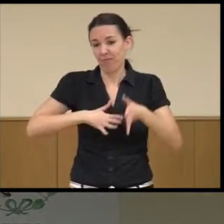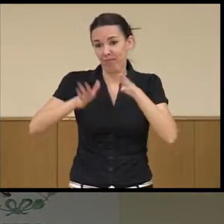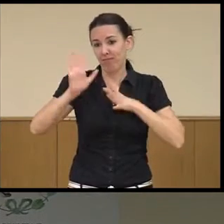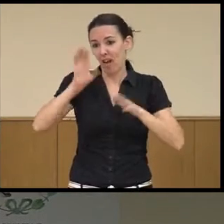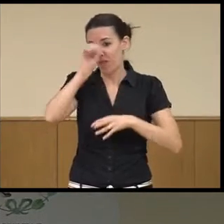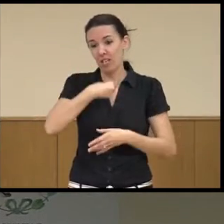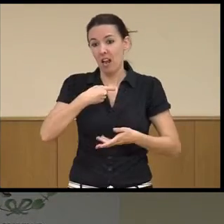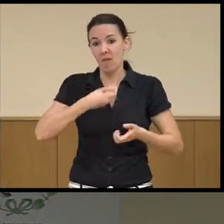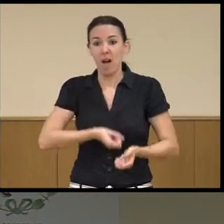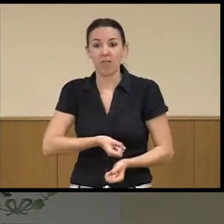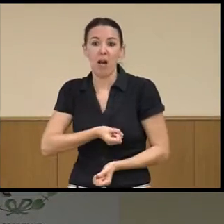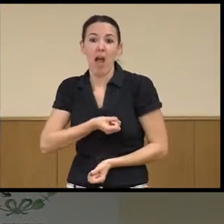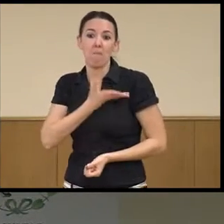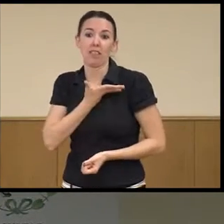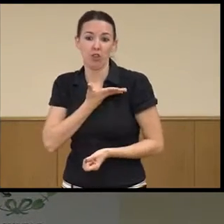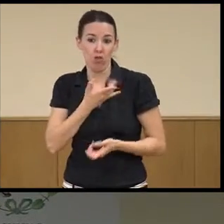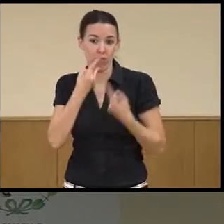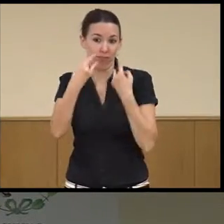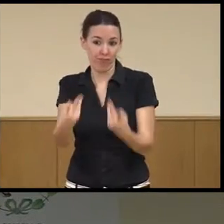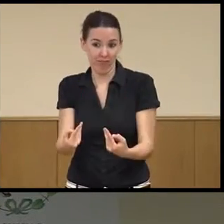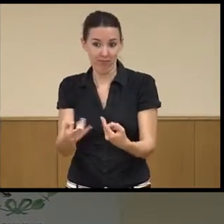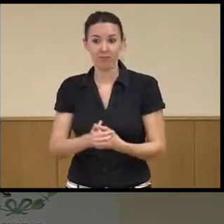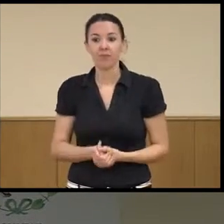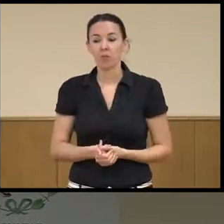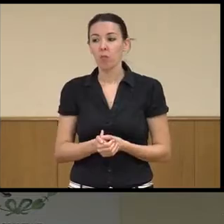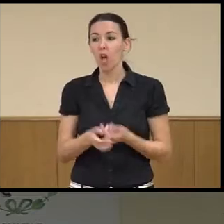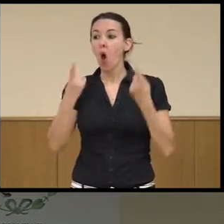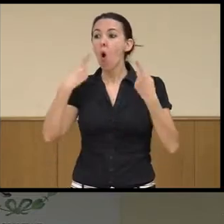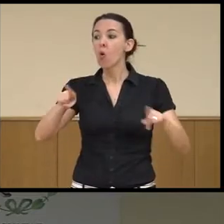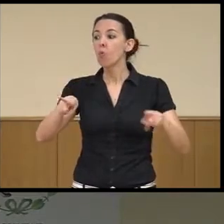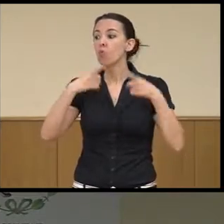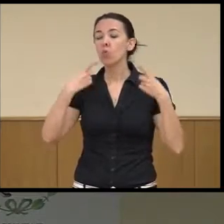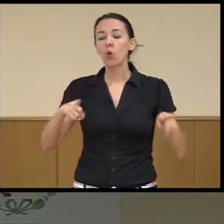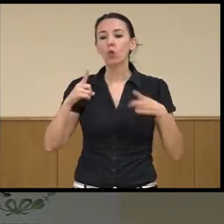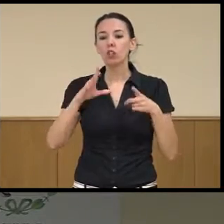a los impulsos pasionales. Sonaba por lo demás la música